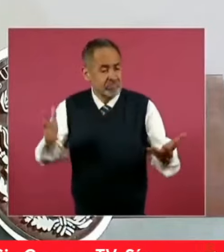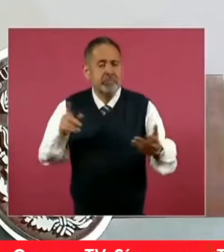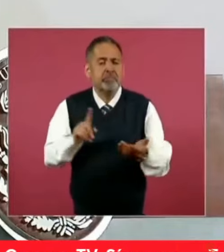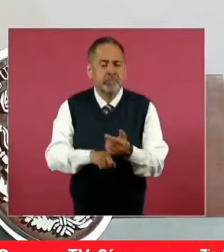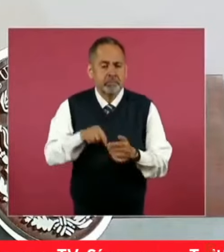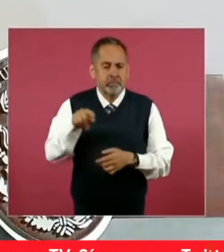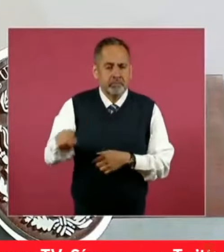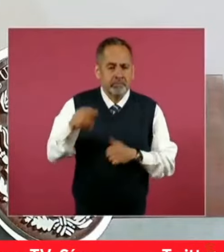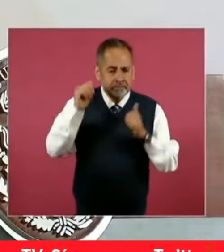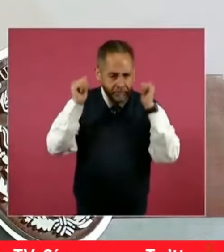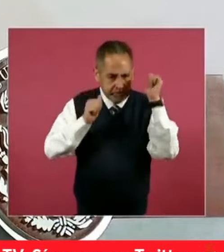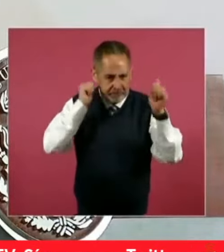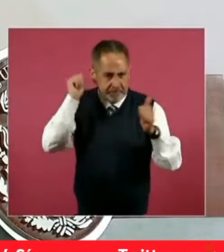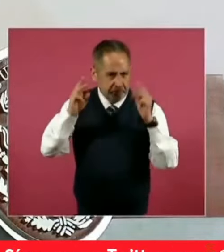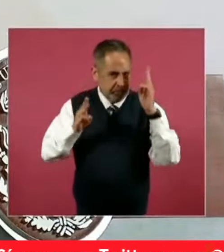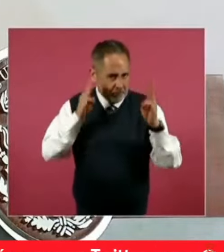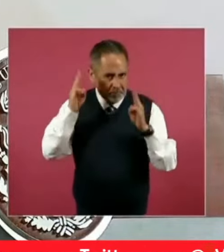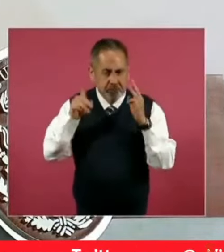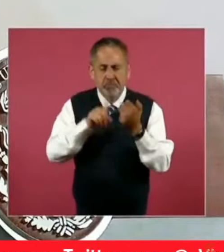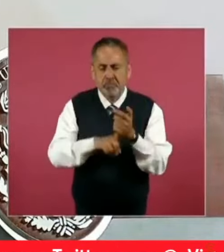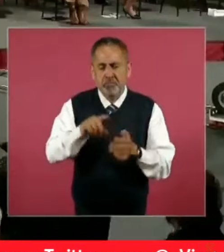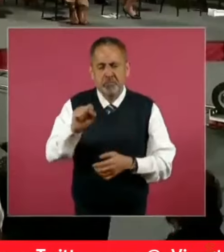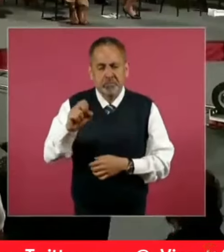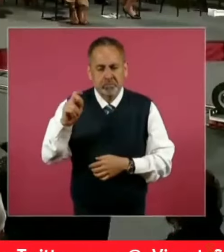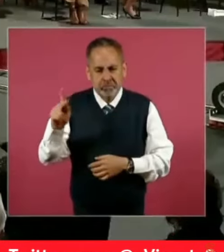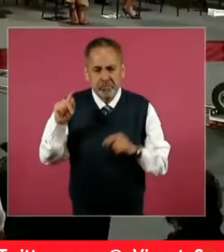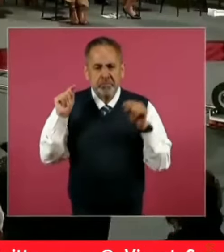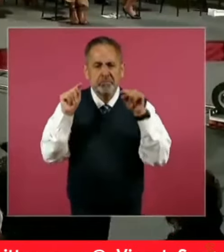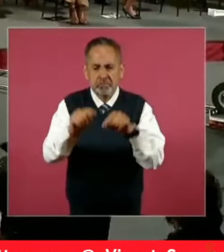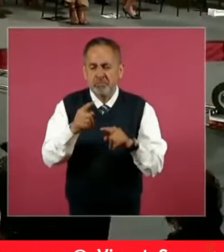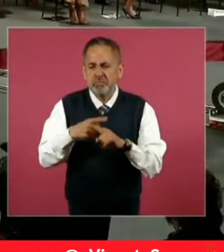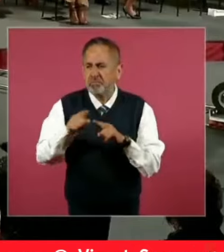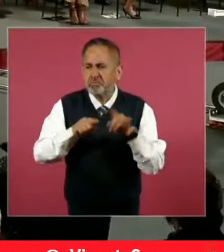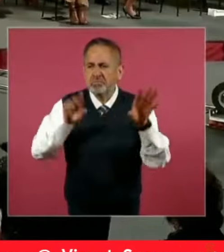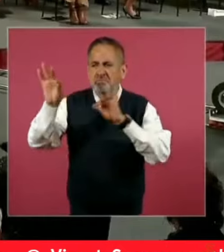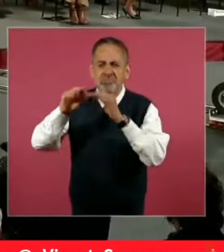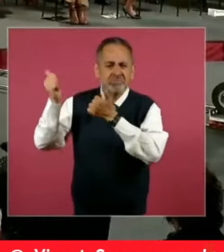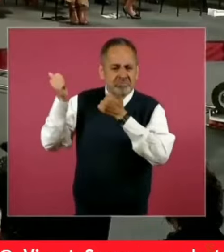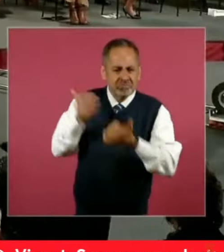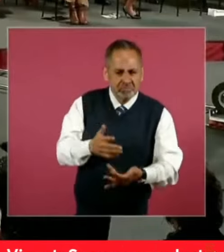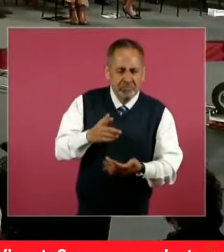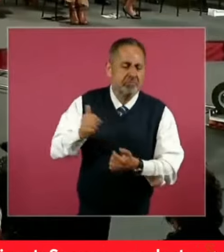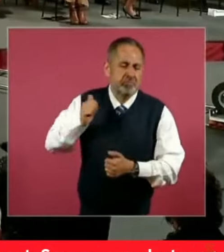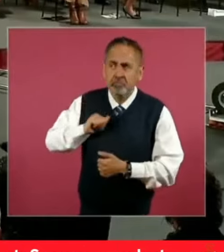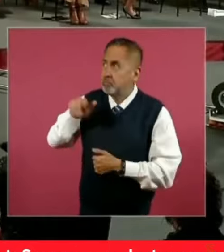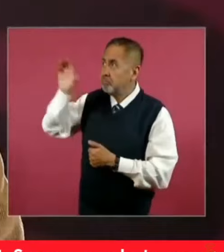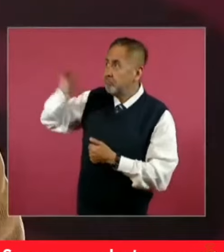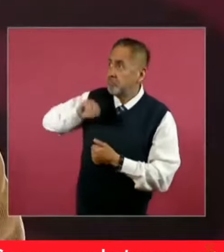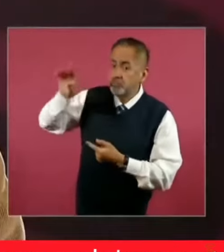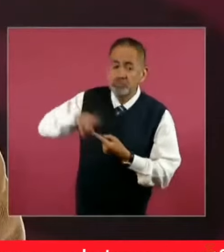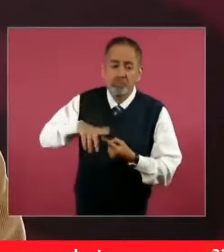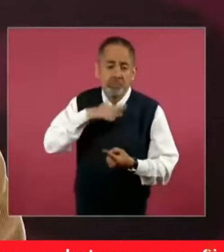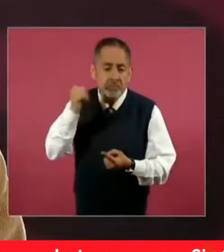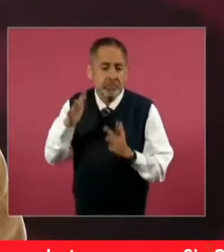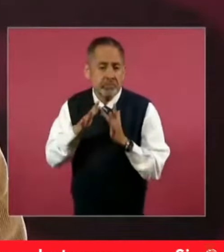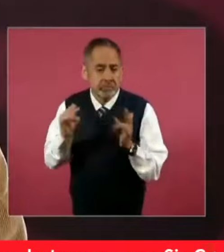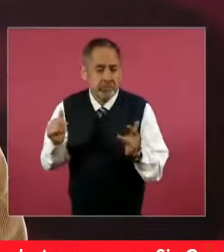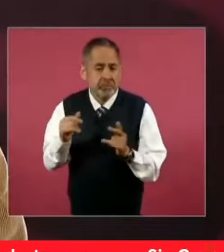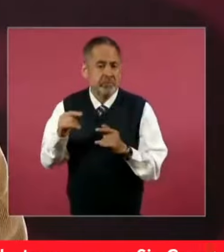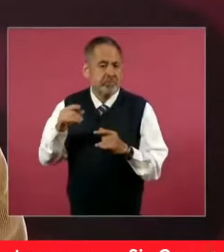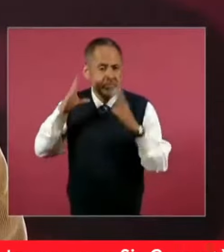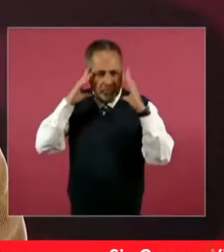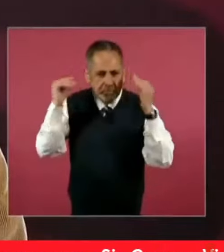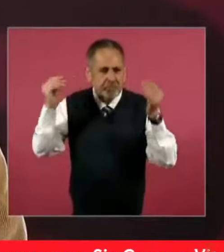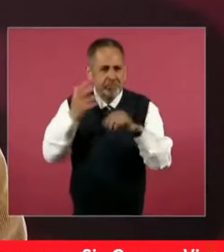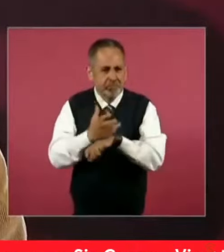de Antropología y la Secretaría de Educación Pública, con colecciones trasladadas y recuperadas de Alemania, Francia, Países